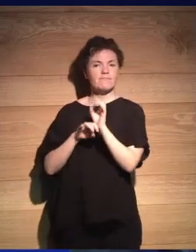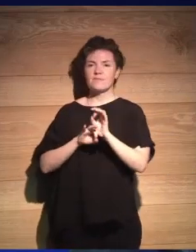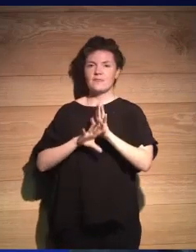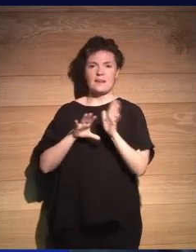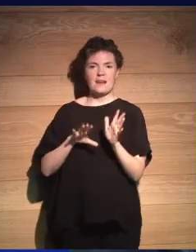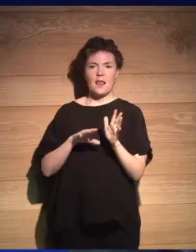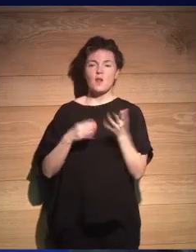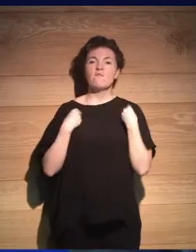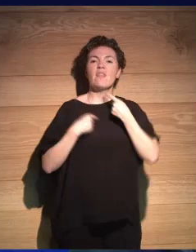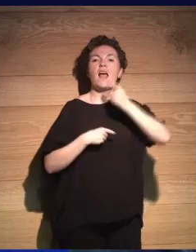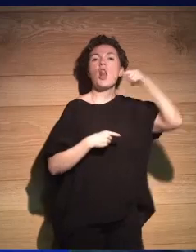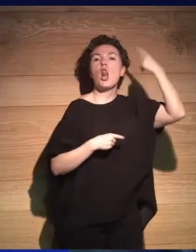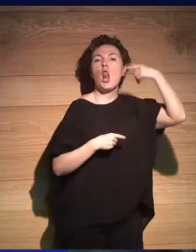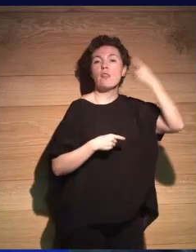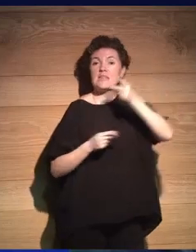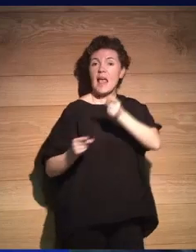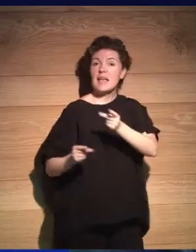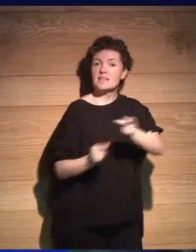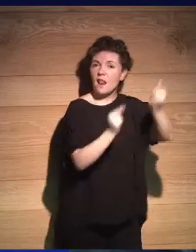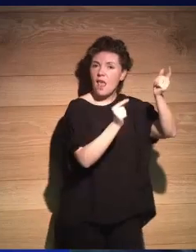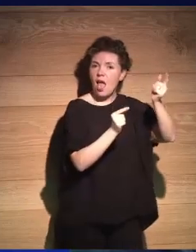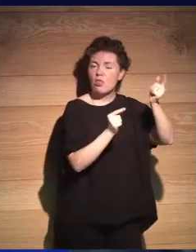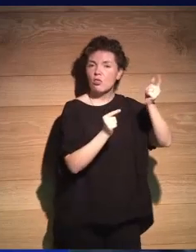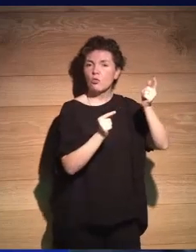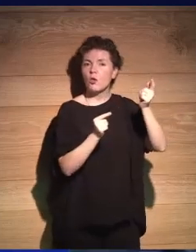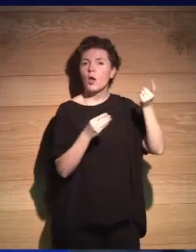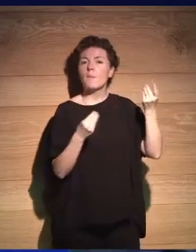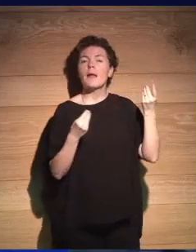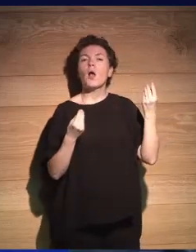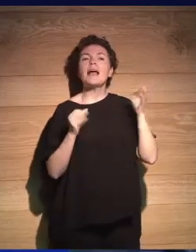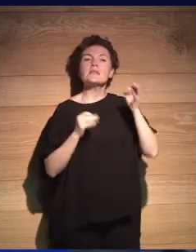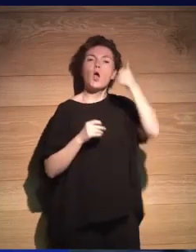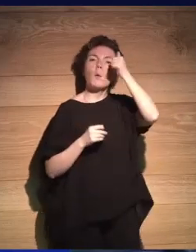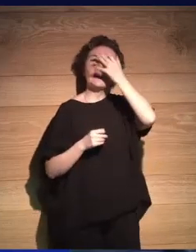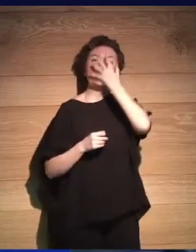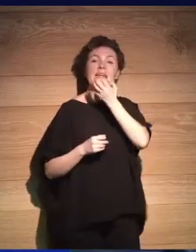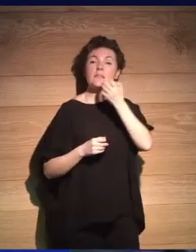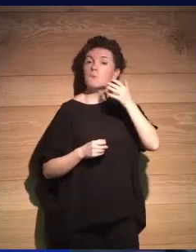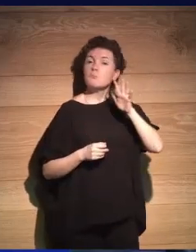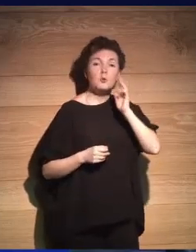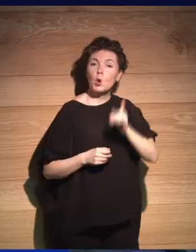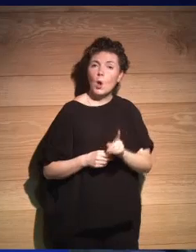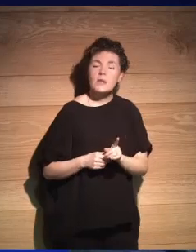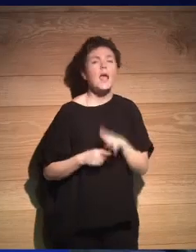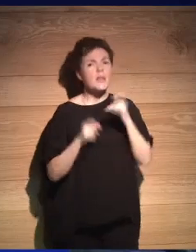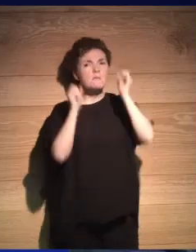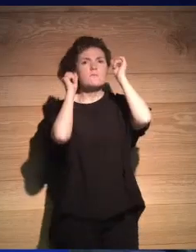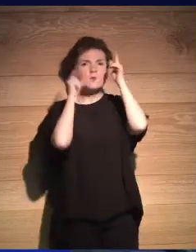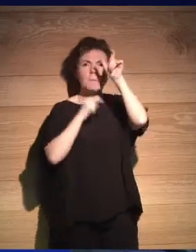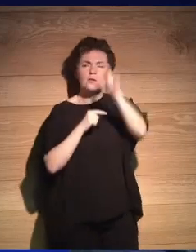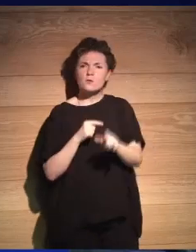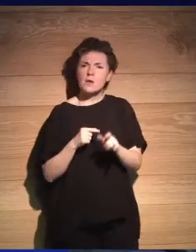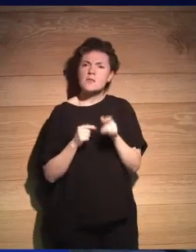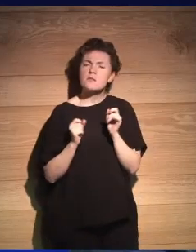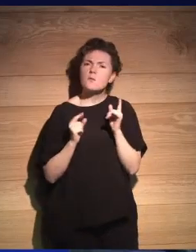su vida en Londres, a pesar de ser un exiliado, no creo que fuera la de un hombre triste. Yo creo que él despertó y descubrió una